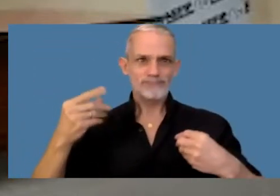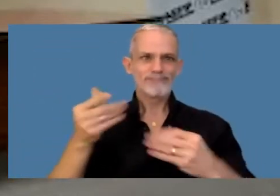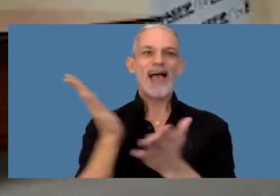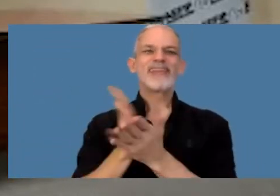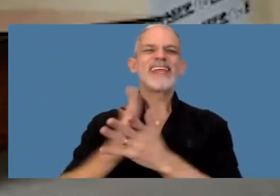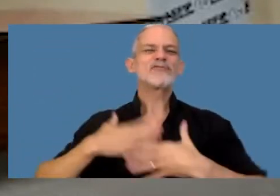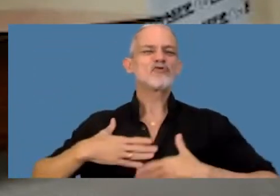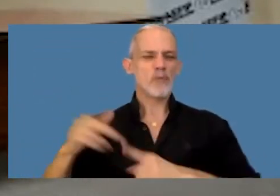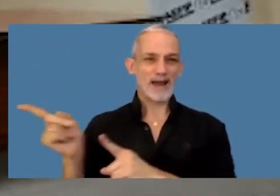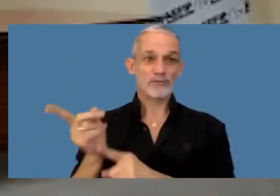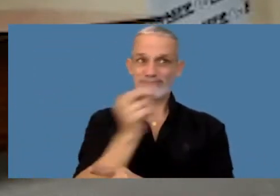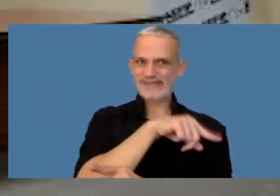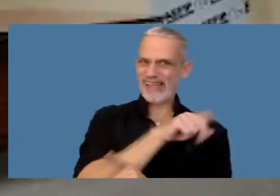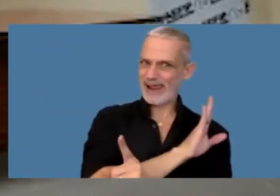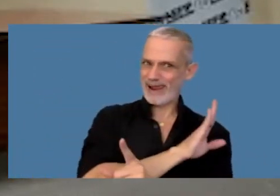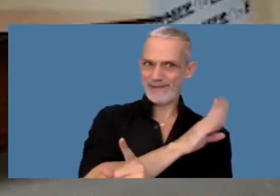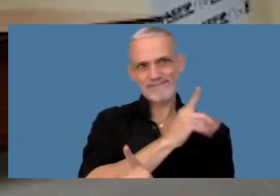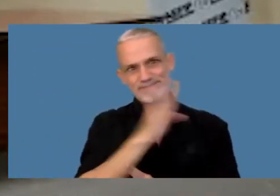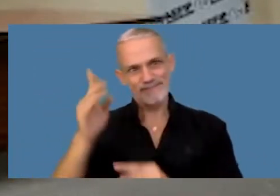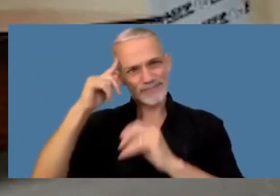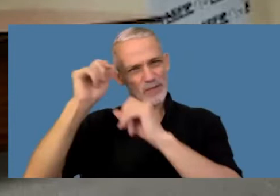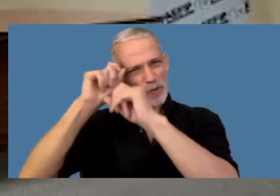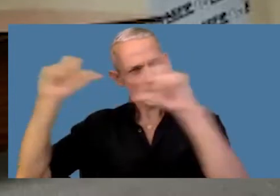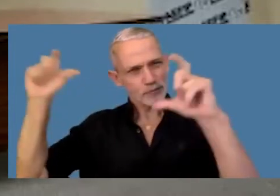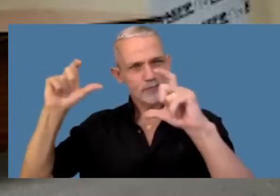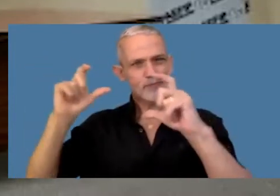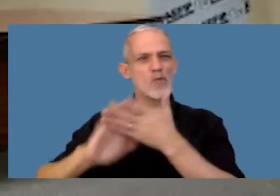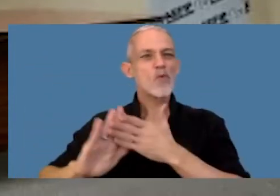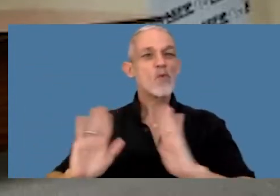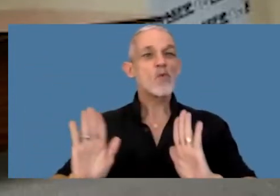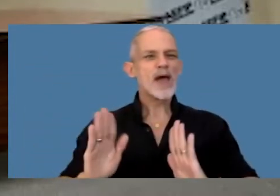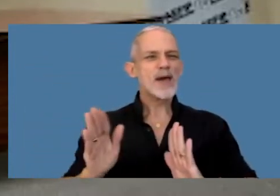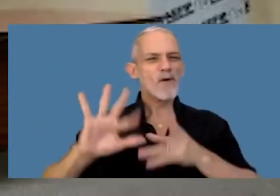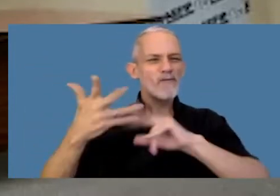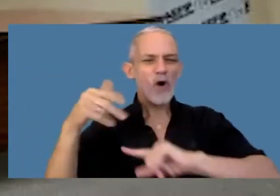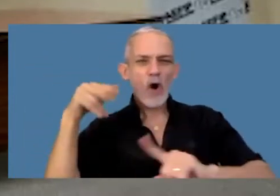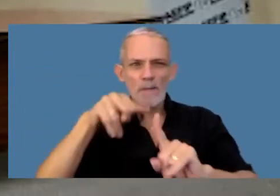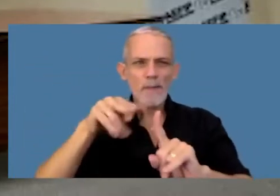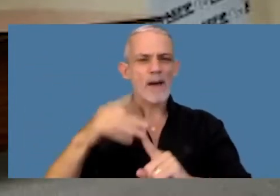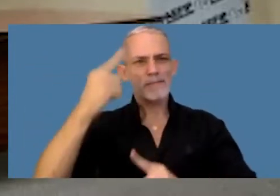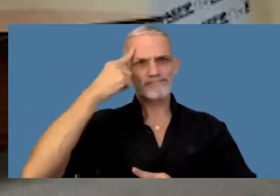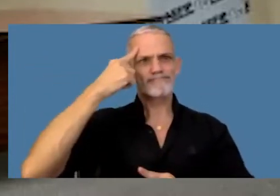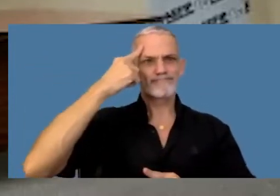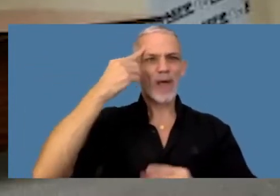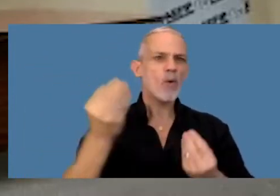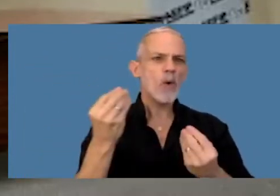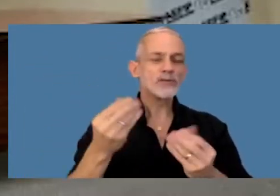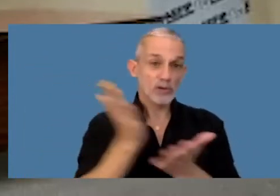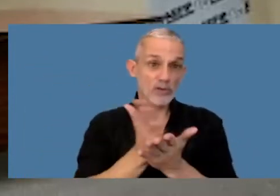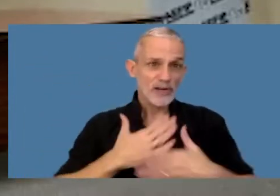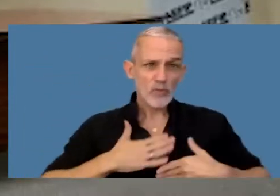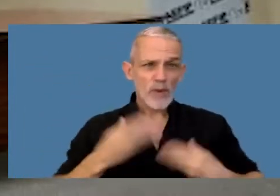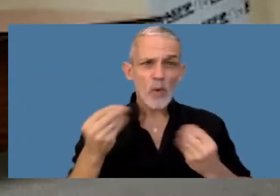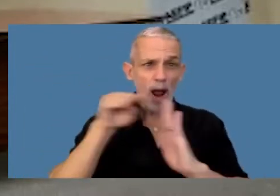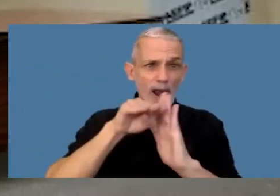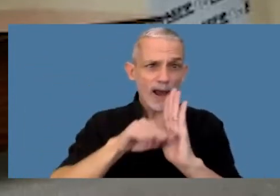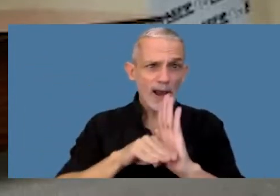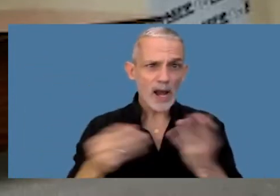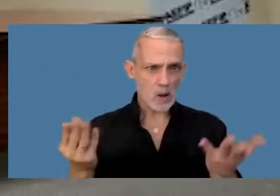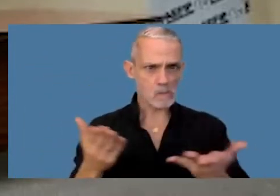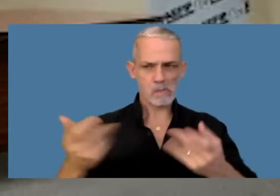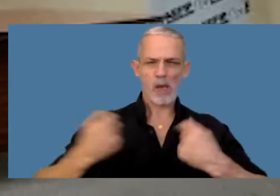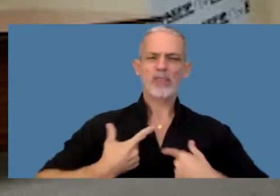humanos. Por eso es importante y relevante tener en cuenta cuáles son esos derechos humanos, que nos